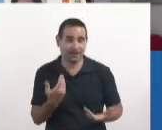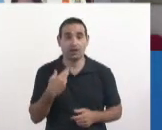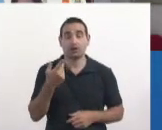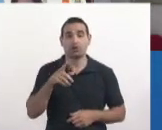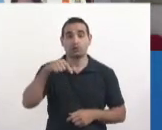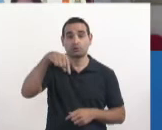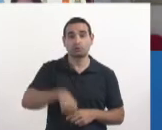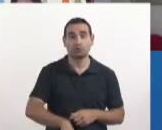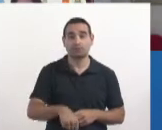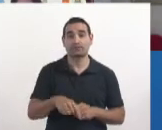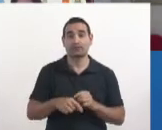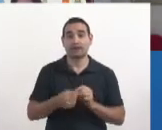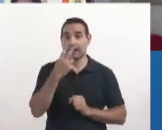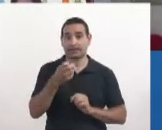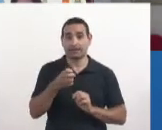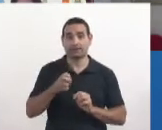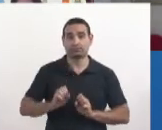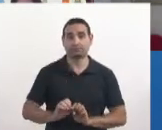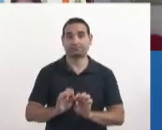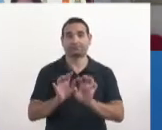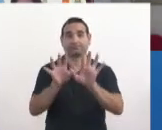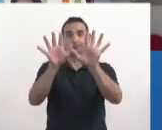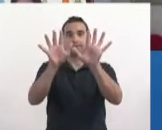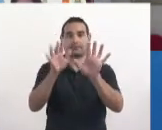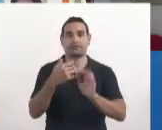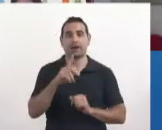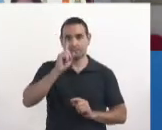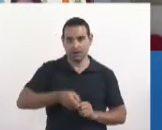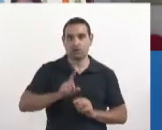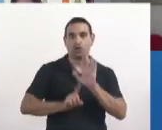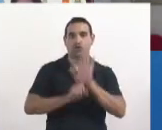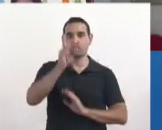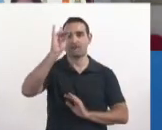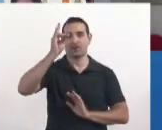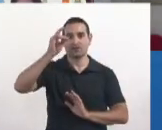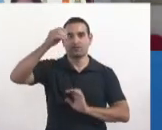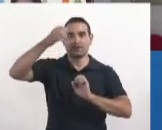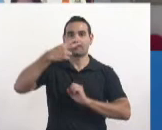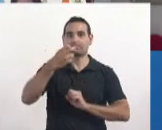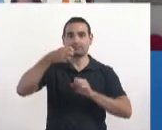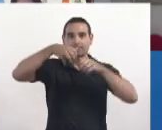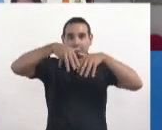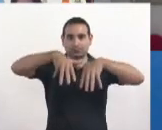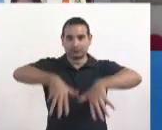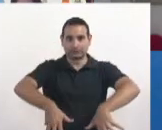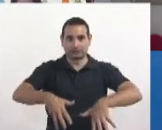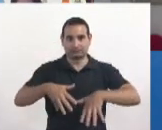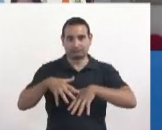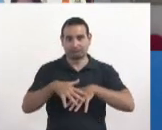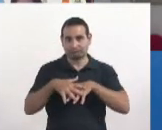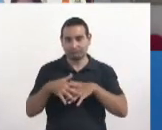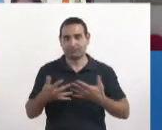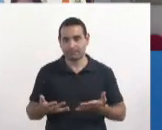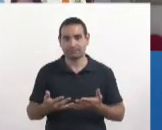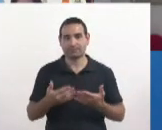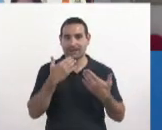sur energía y esto ingresaría desde el norte de Bolivia, energía eléctrica a base de